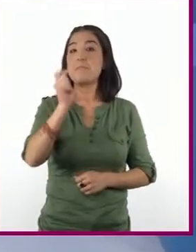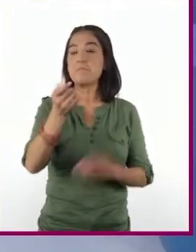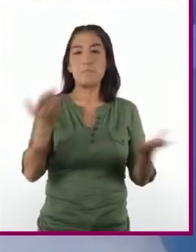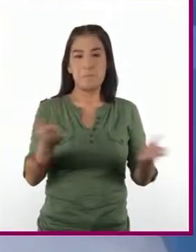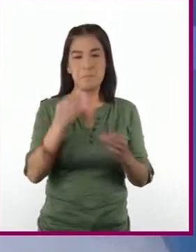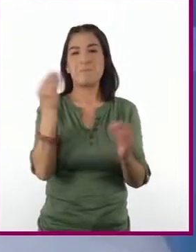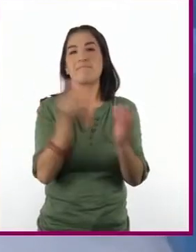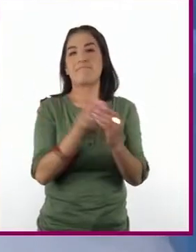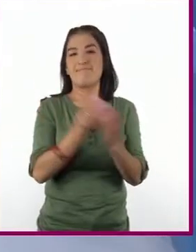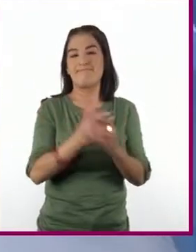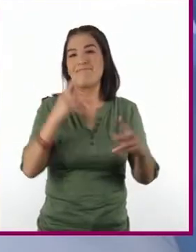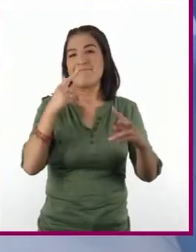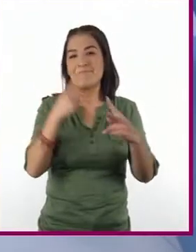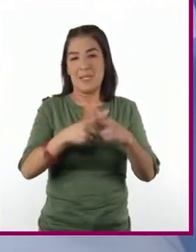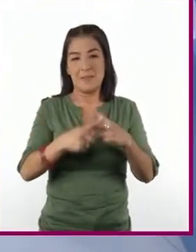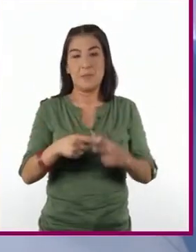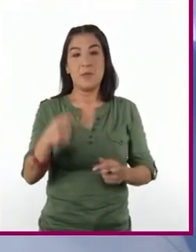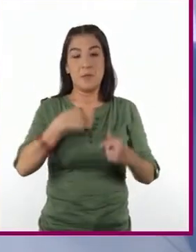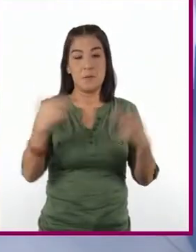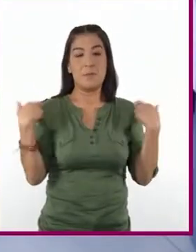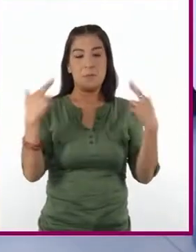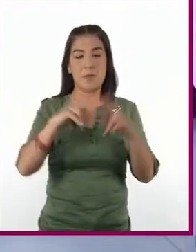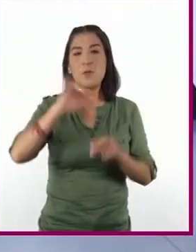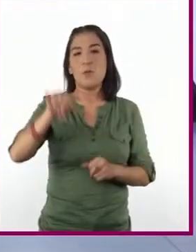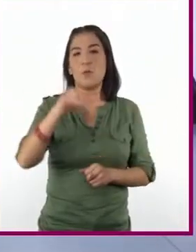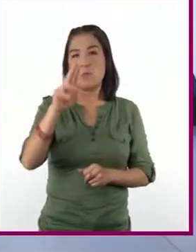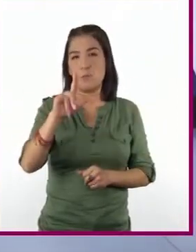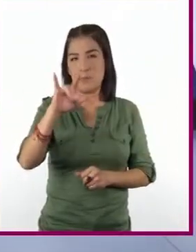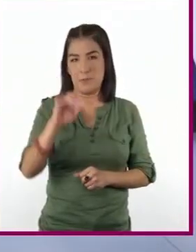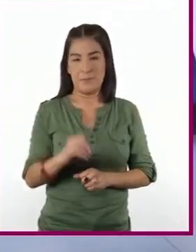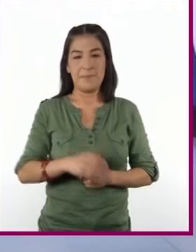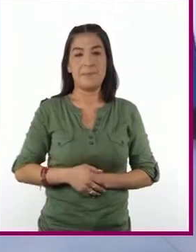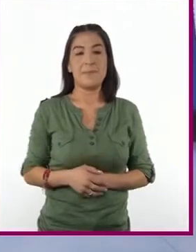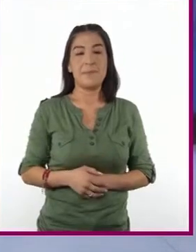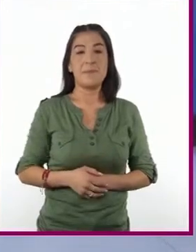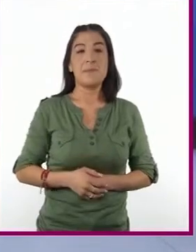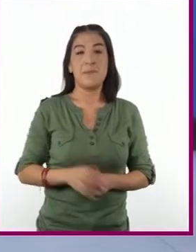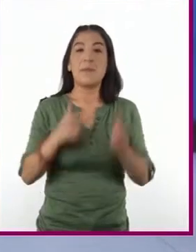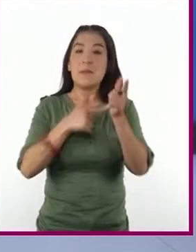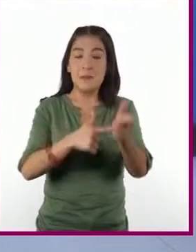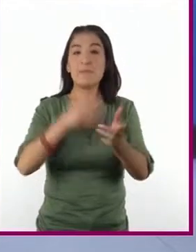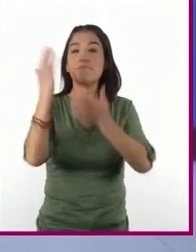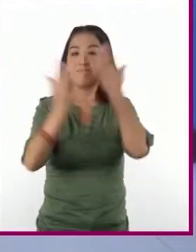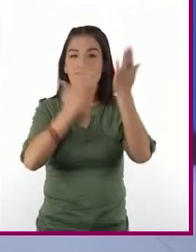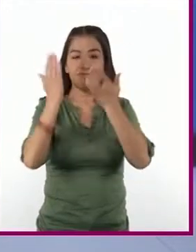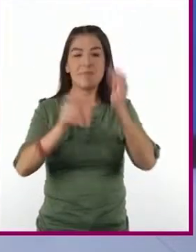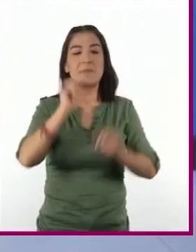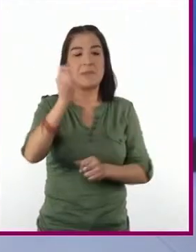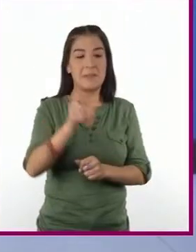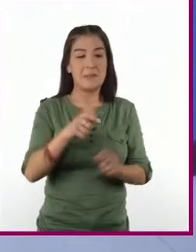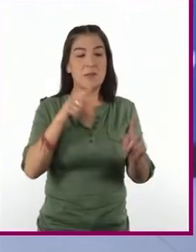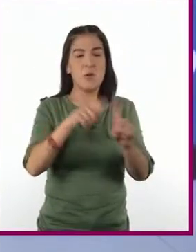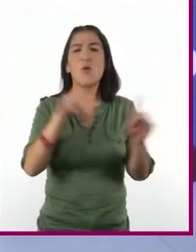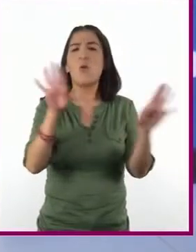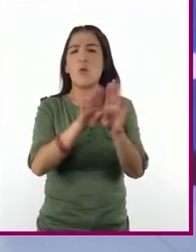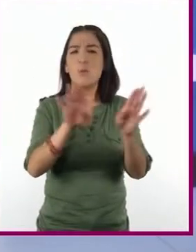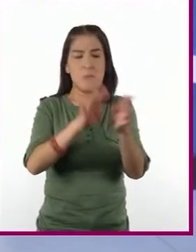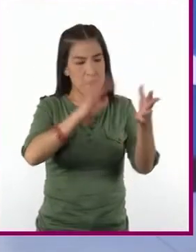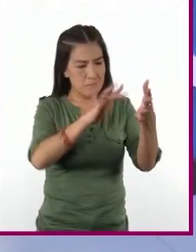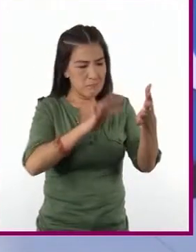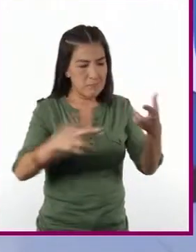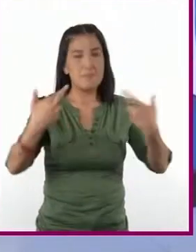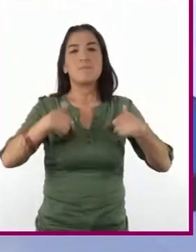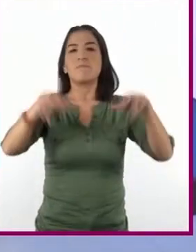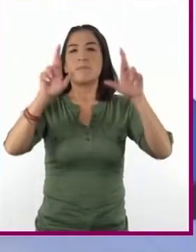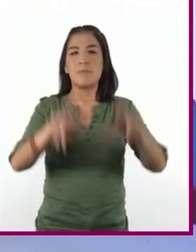de Matemáticas. Yo soy el maestro Julio Sánchez. Seguiremos estudiando el aprendizaje esperado, lee y representa gráfica